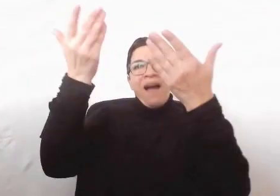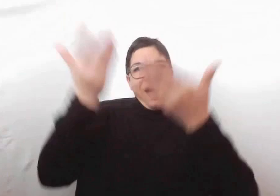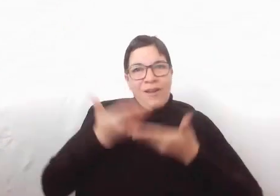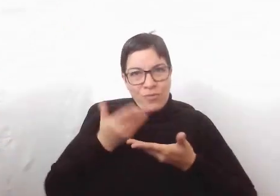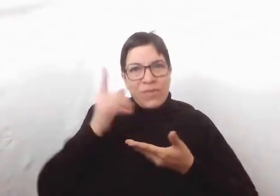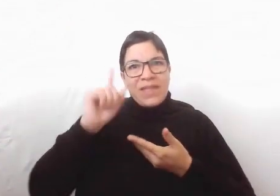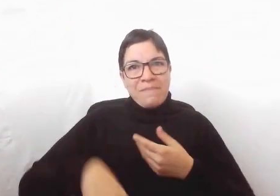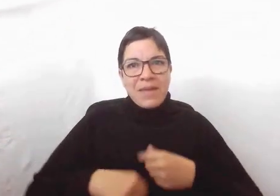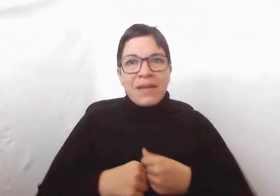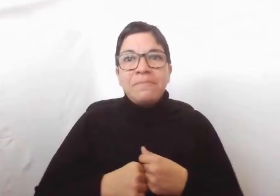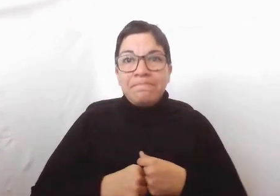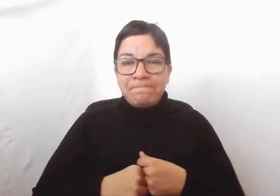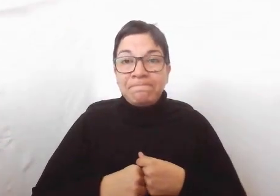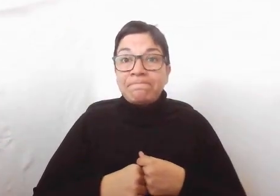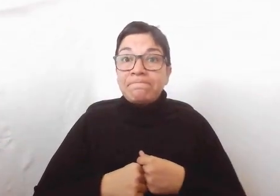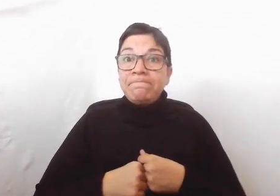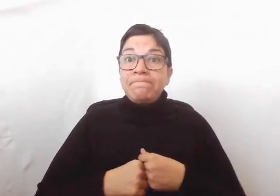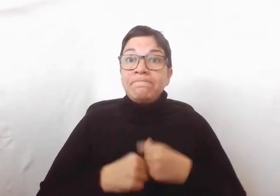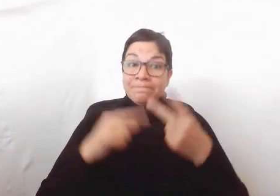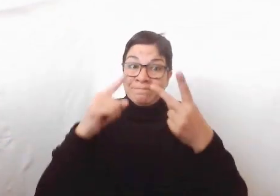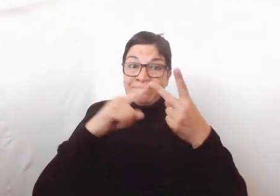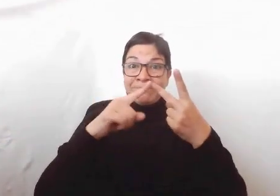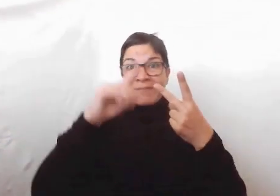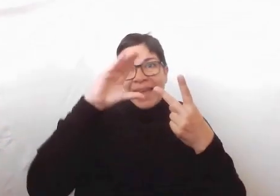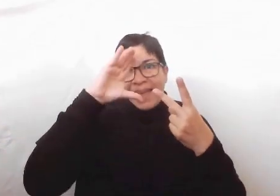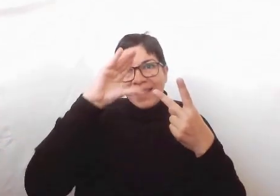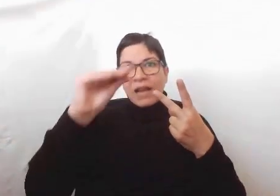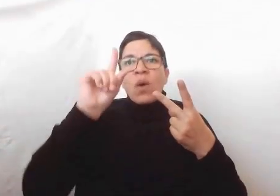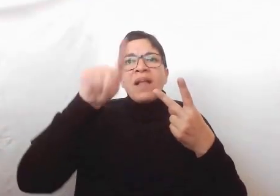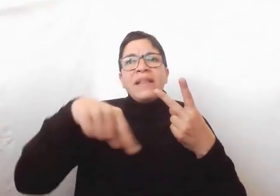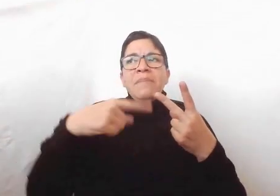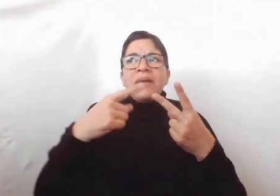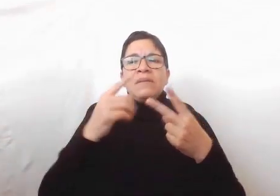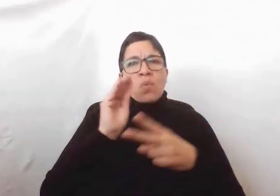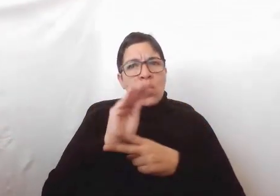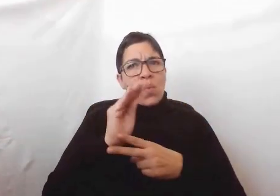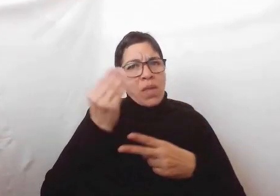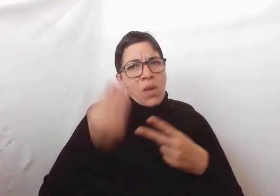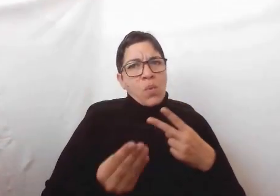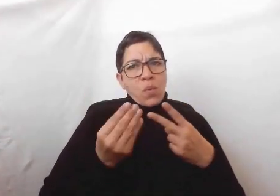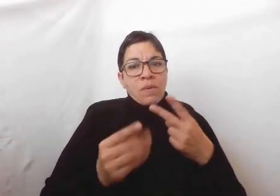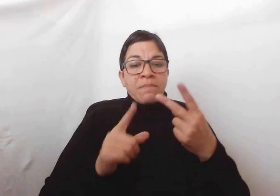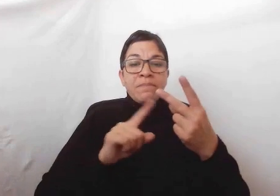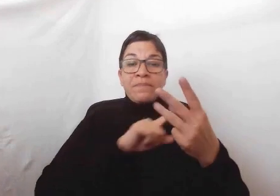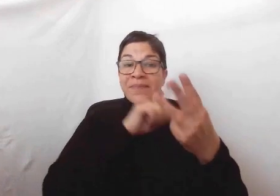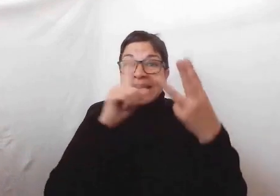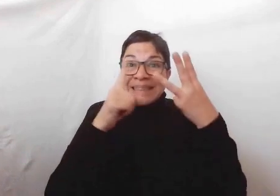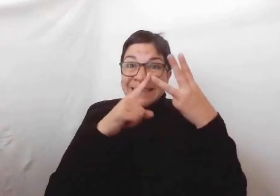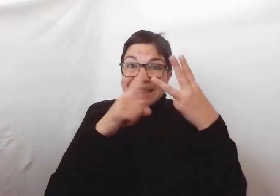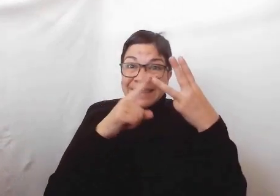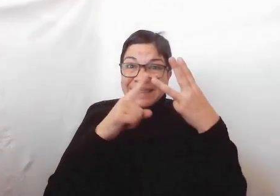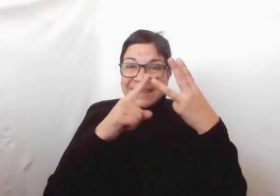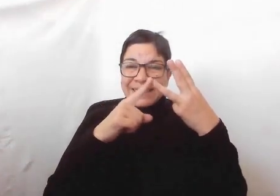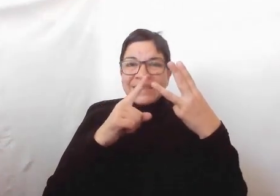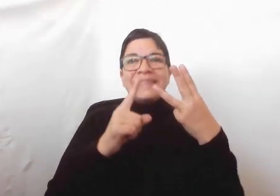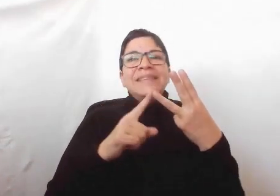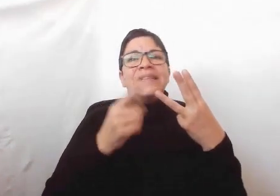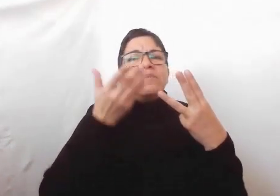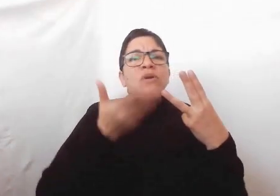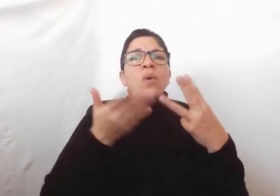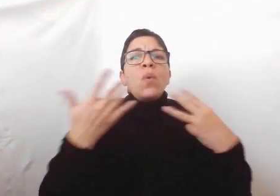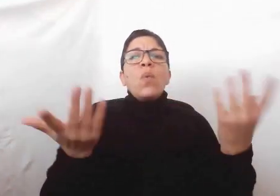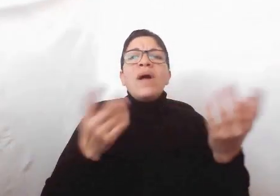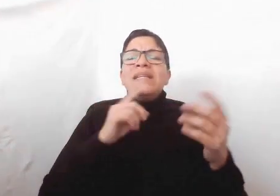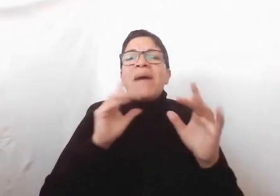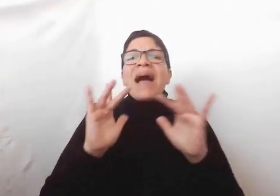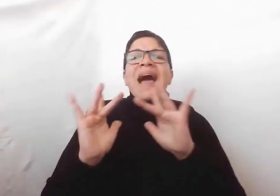recorrido. Bueno, pues ese bienestar intelectual también hay que cuidarlo constantemente. Hay un tercer bienestar importante, que es el relacional.